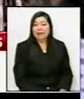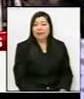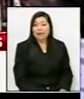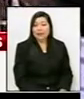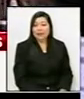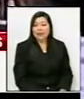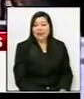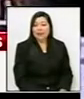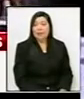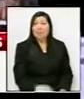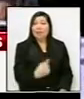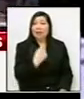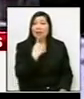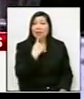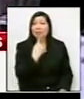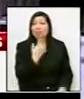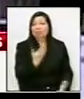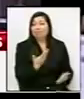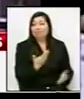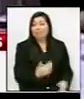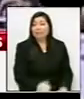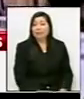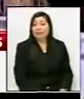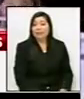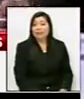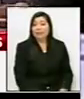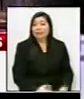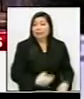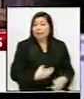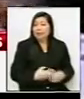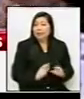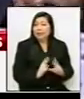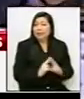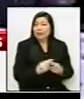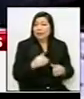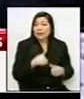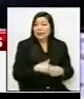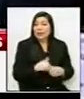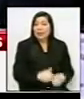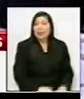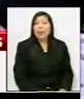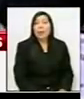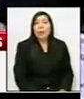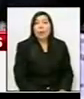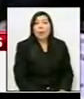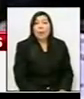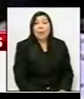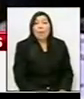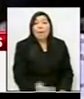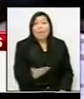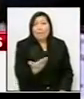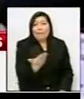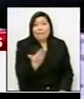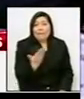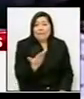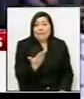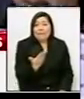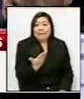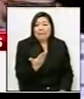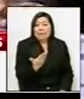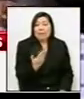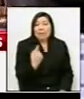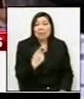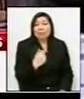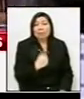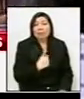Sí, presidente, solo para decirle si en caso va ya a proceder a convocar a la votación, hacerle pedido para de inhibición